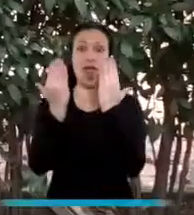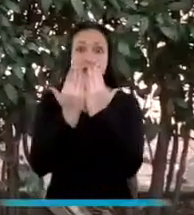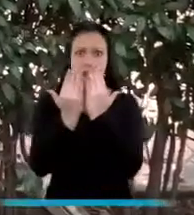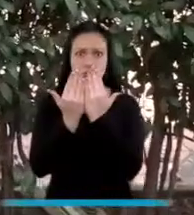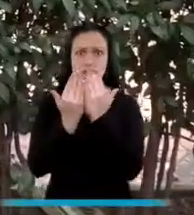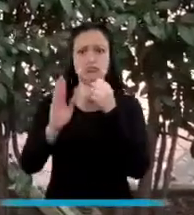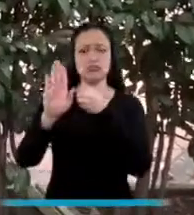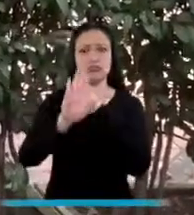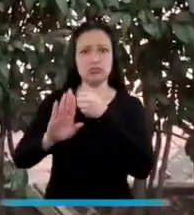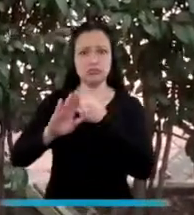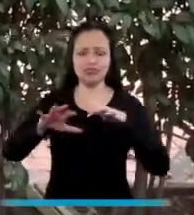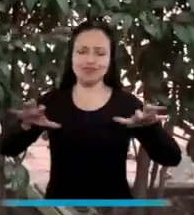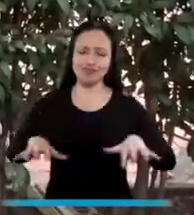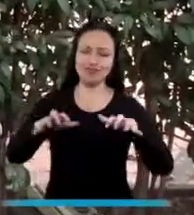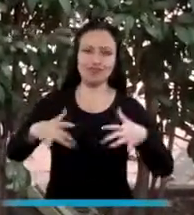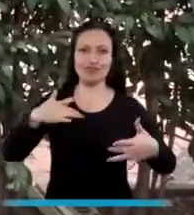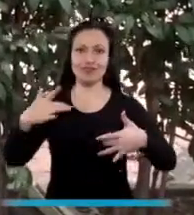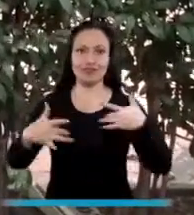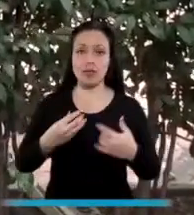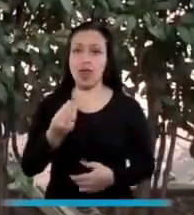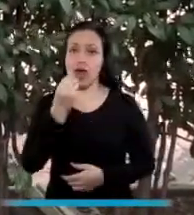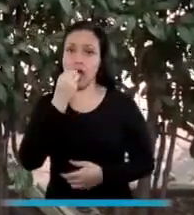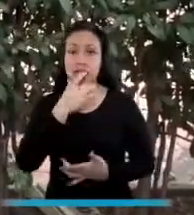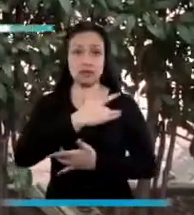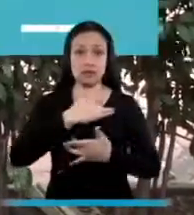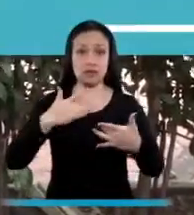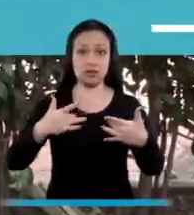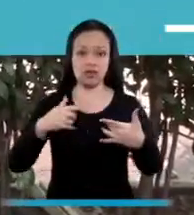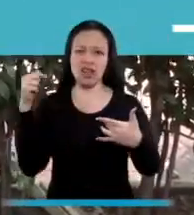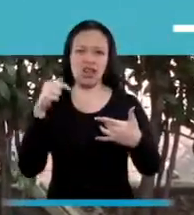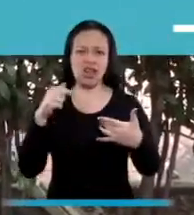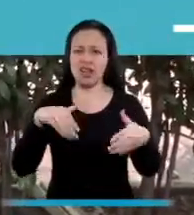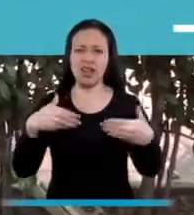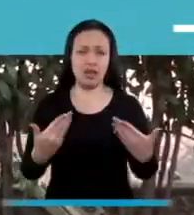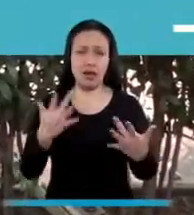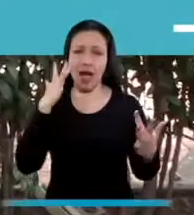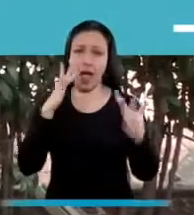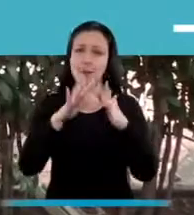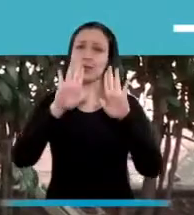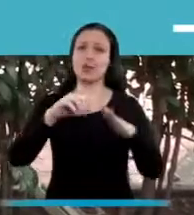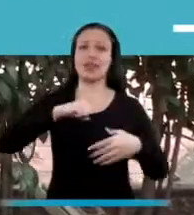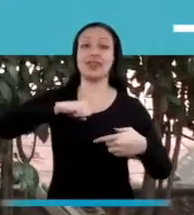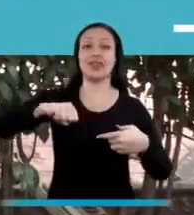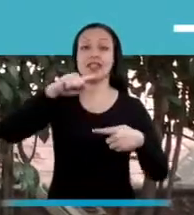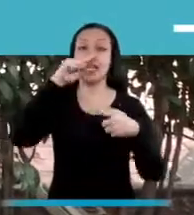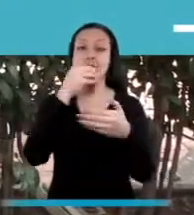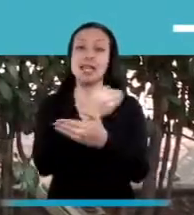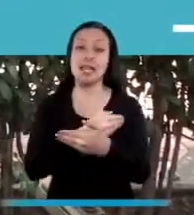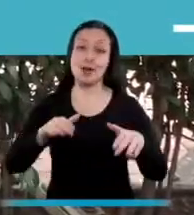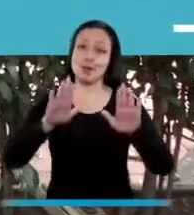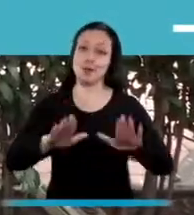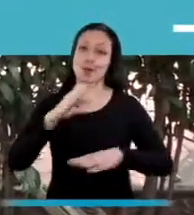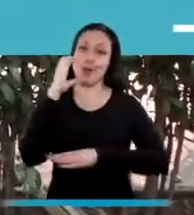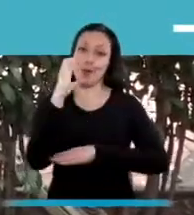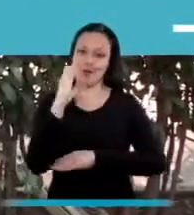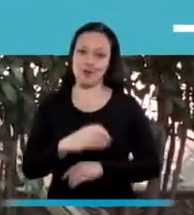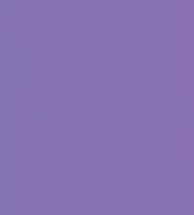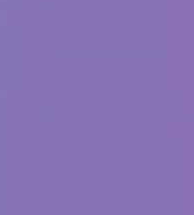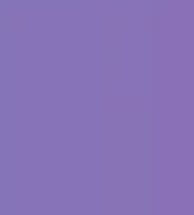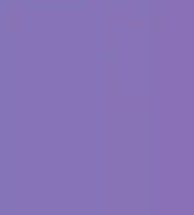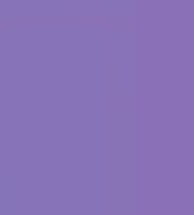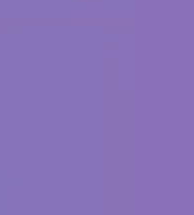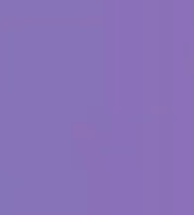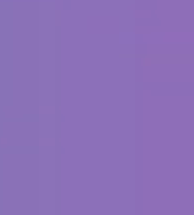La educación, protección, recreación, alimentación y salud son algunos de los derechos de los niños y niñas del